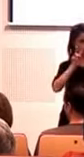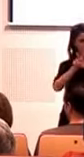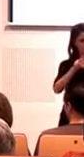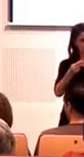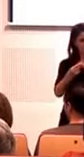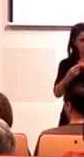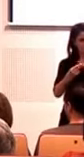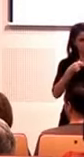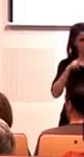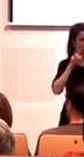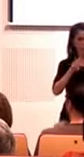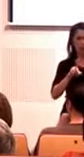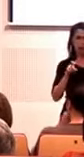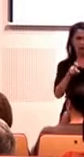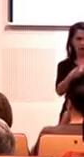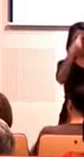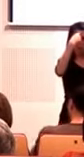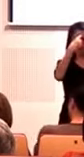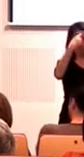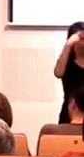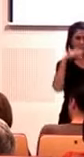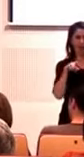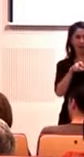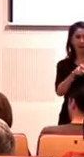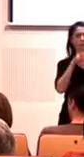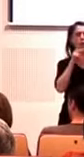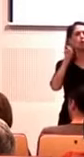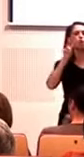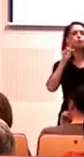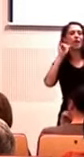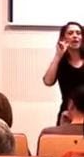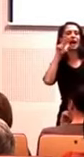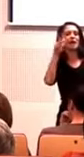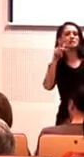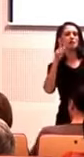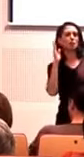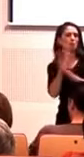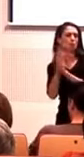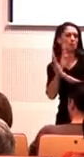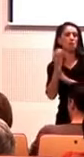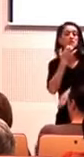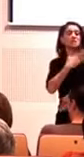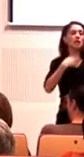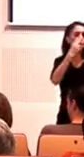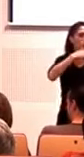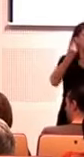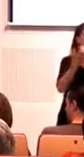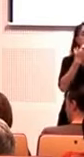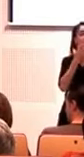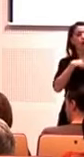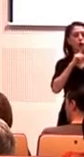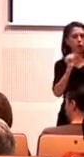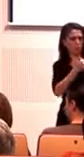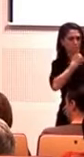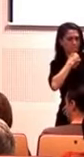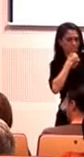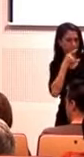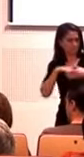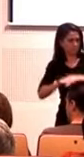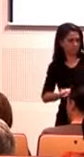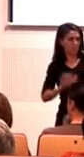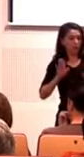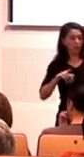me veo el cáncer, ¿no? Porque claro, el VIH es oculto. El VIH, si lo quiero decir, lo digo, y si no lo quiero decir, no lo digo. Pero el